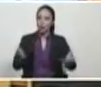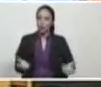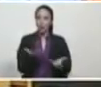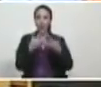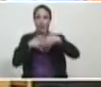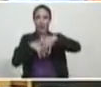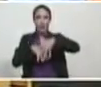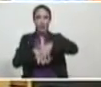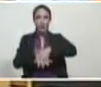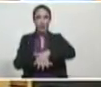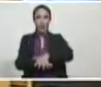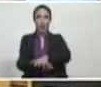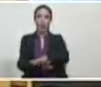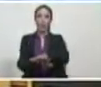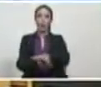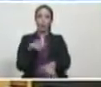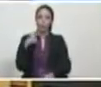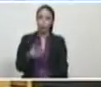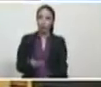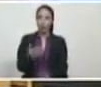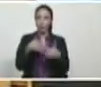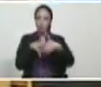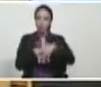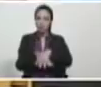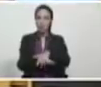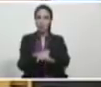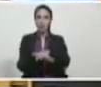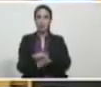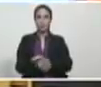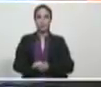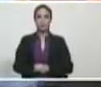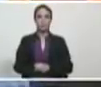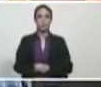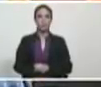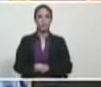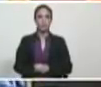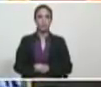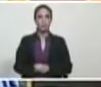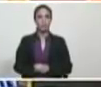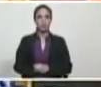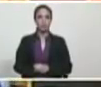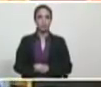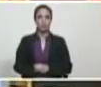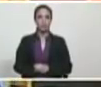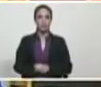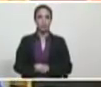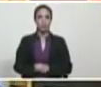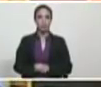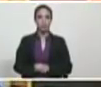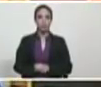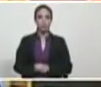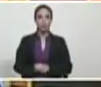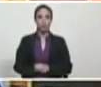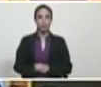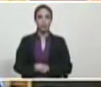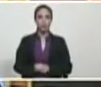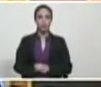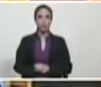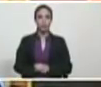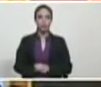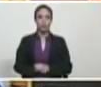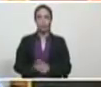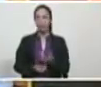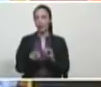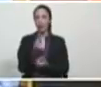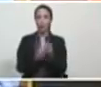zambullirnos, profundizar adentro, adentro, adentro, adentro, en la profundidad de la vida